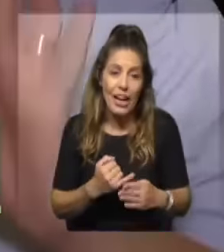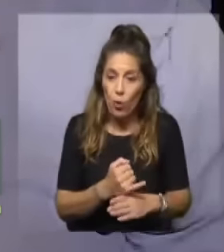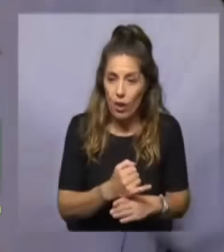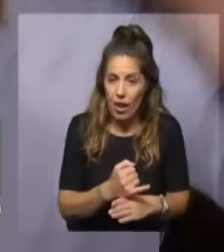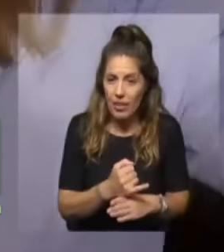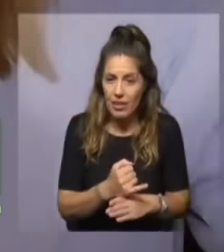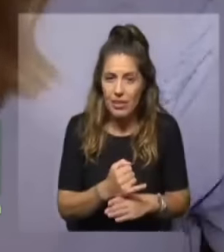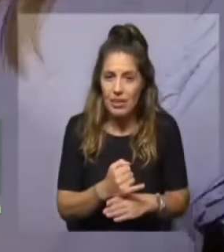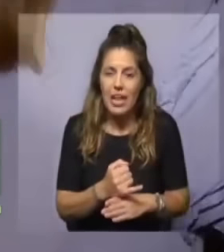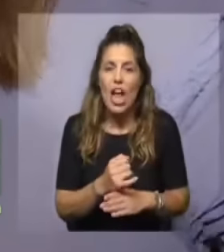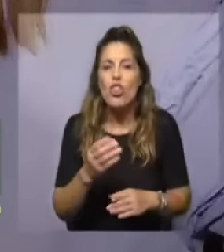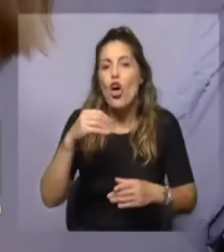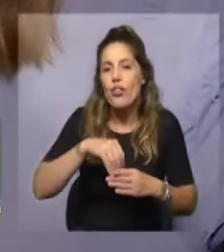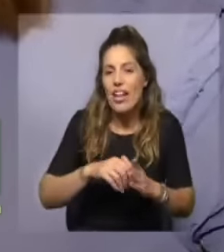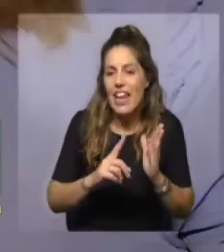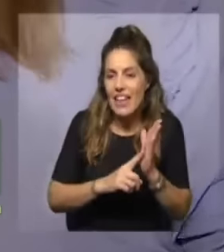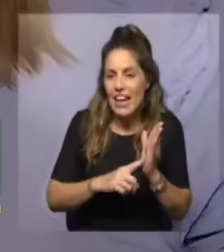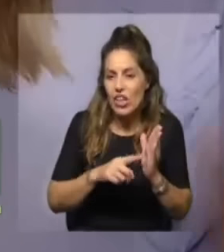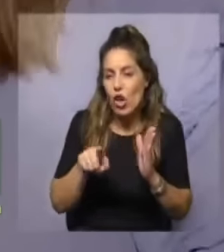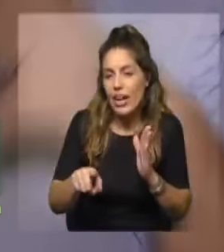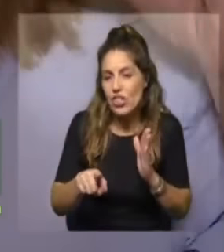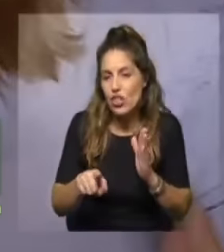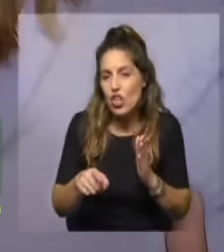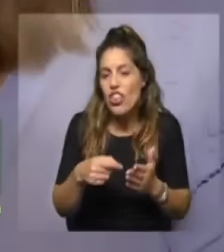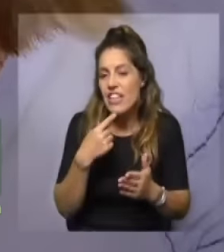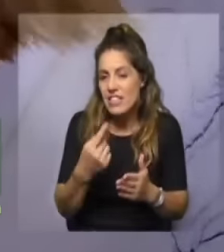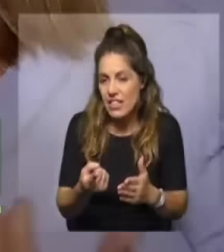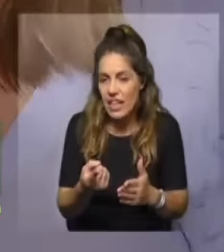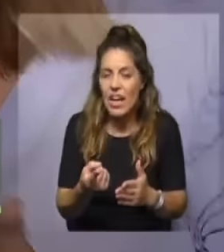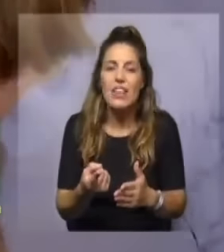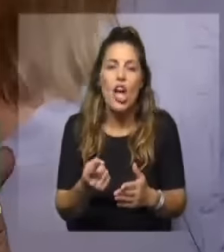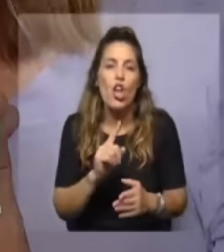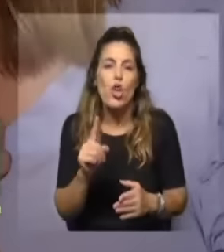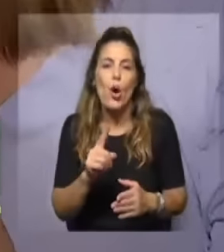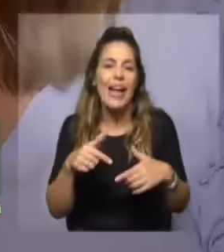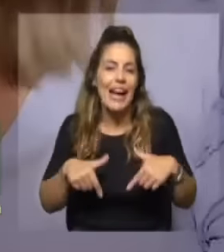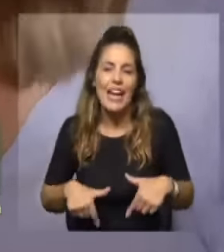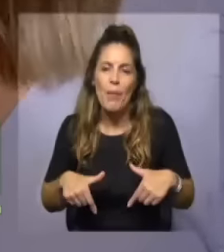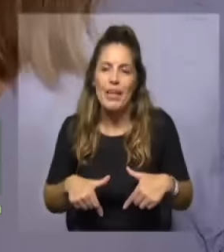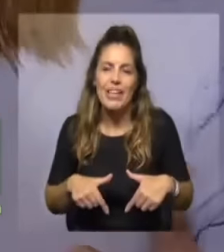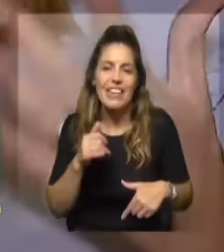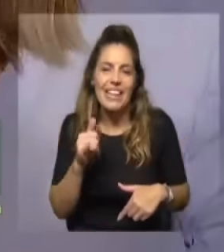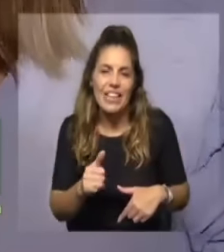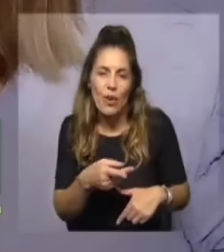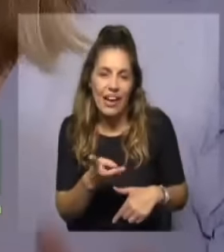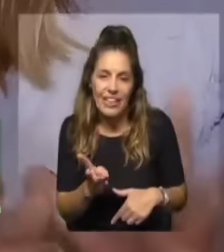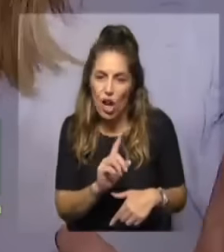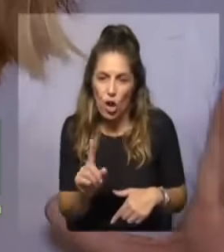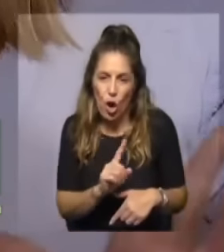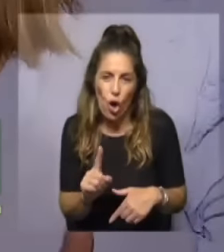están amparados en el decreto del que ellos hablaban que se amparaban porque obviamente no era que la ministra tuviera un cupo es que en